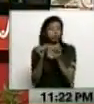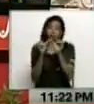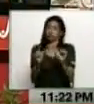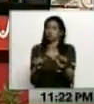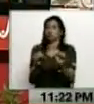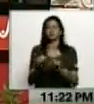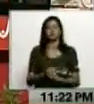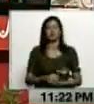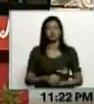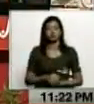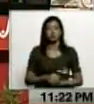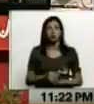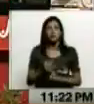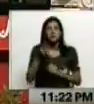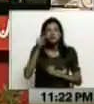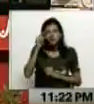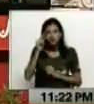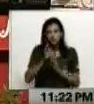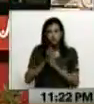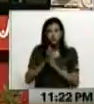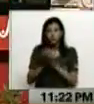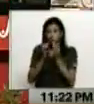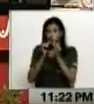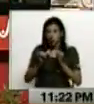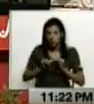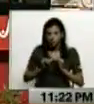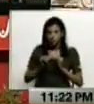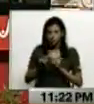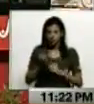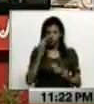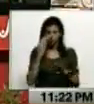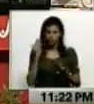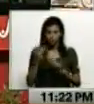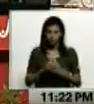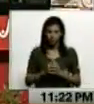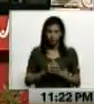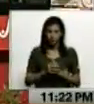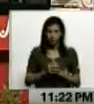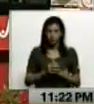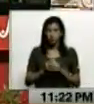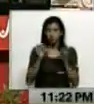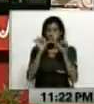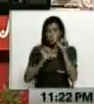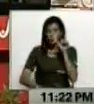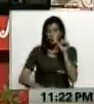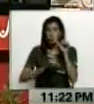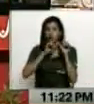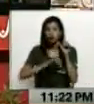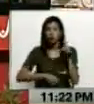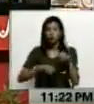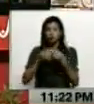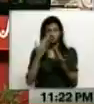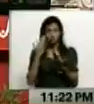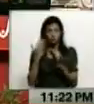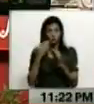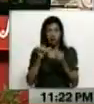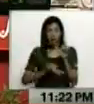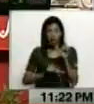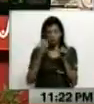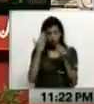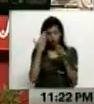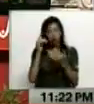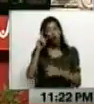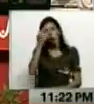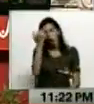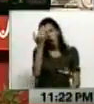cosa el patriota el vivito nos Informa el portuario judicial administrativo de la nueva maricor es amplio y extenso